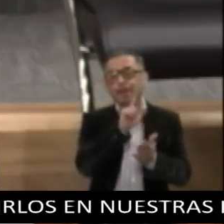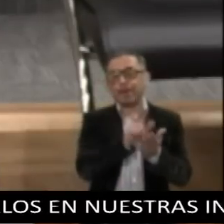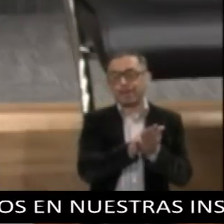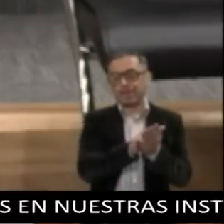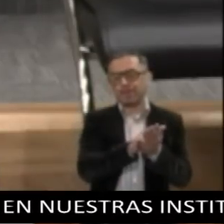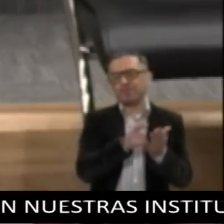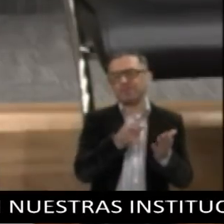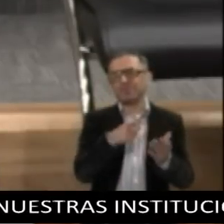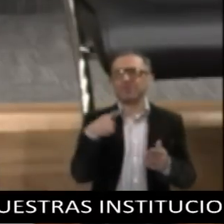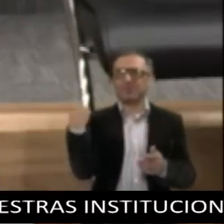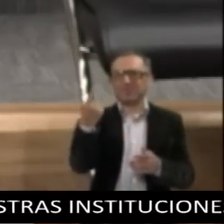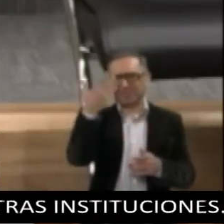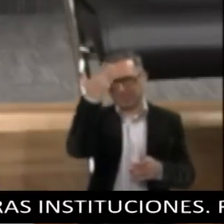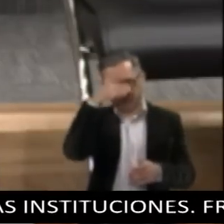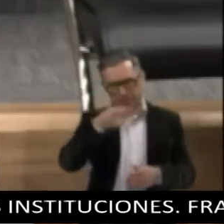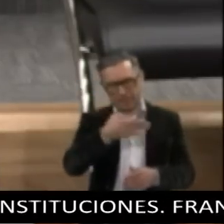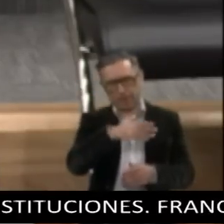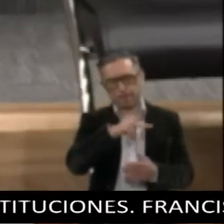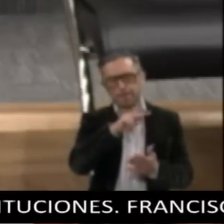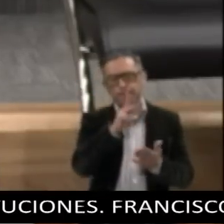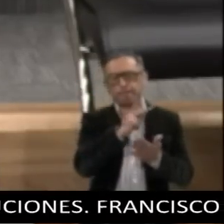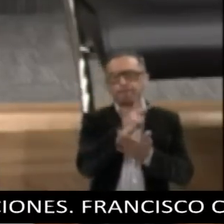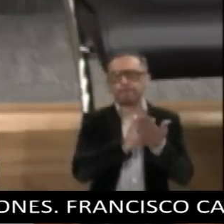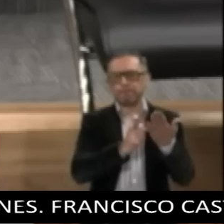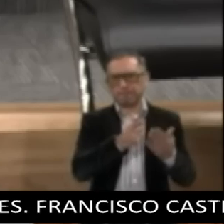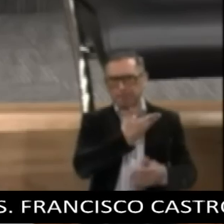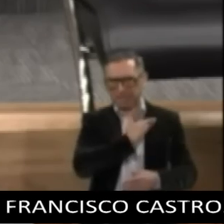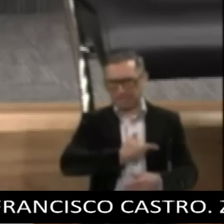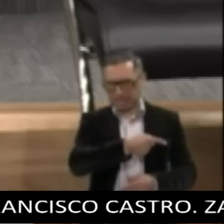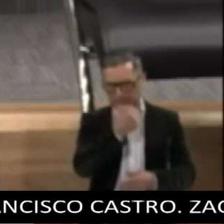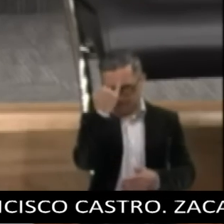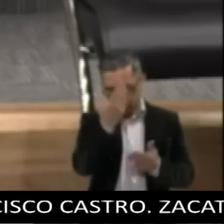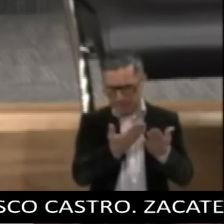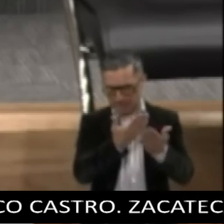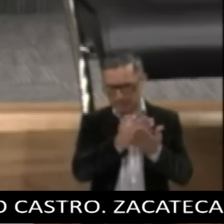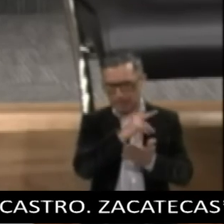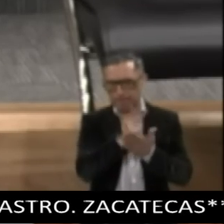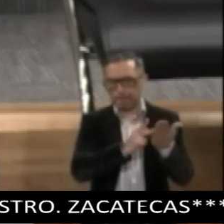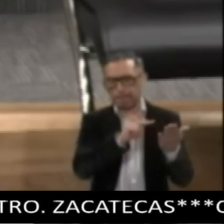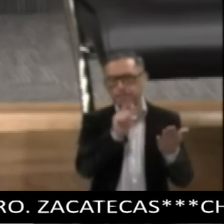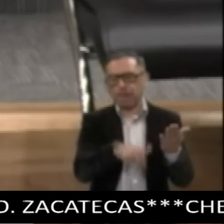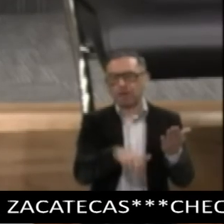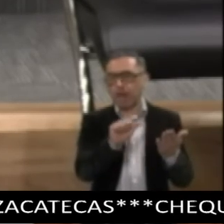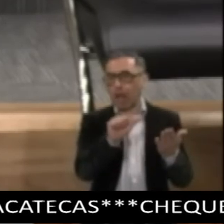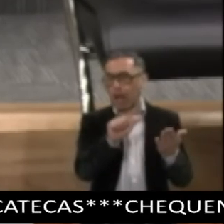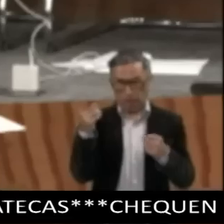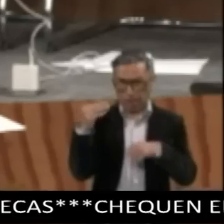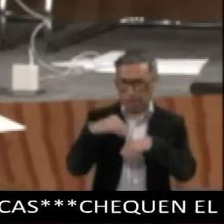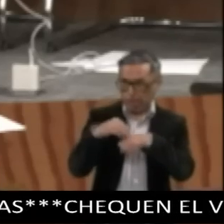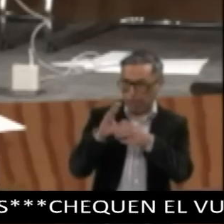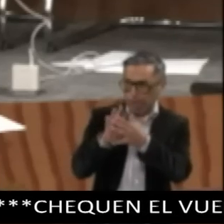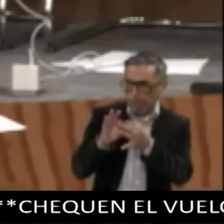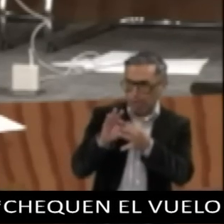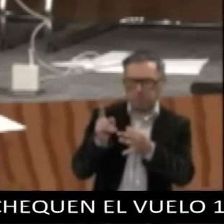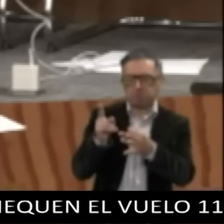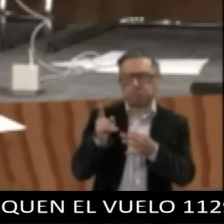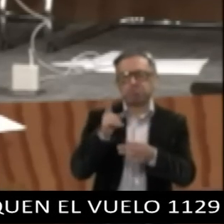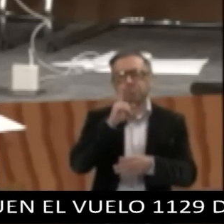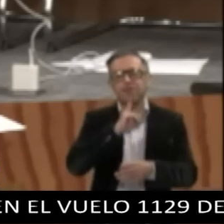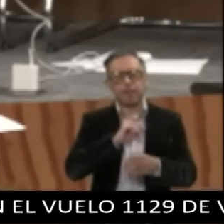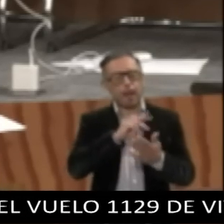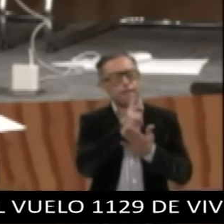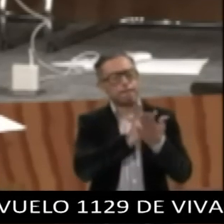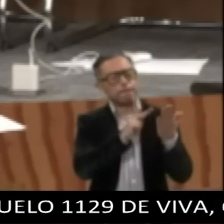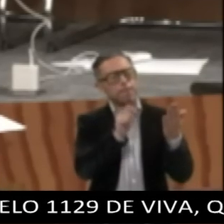elegir aleatoriamente de de las quintetas a una de ellas no decir una Tómbola sacar un papel y